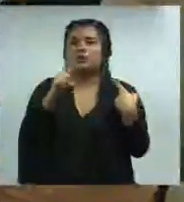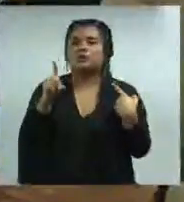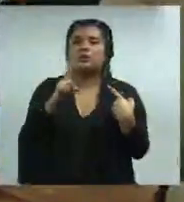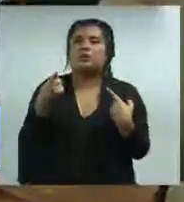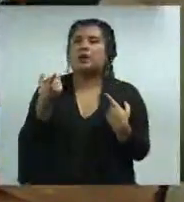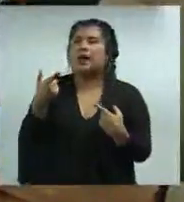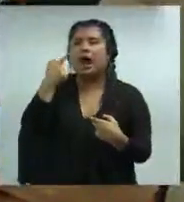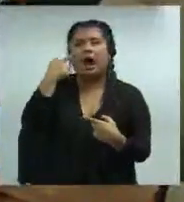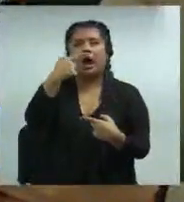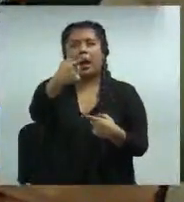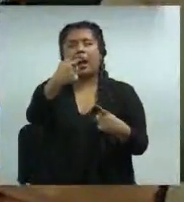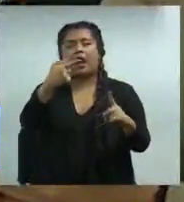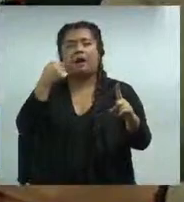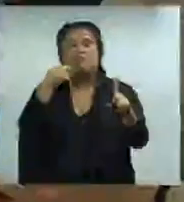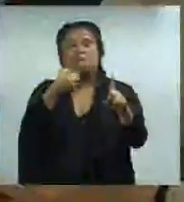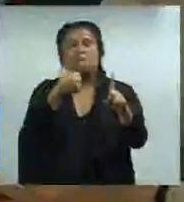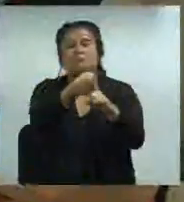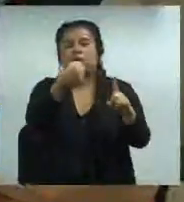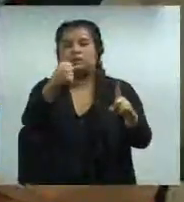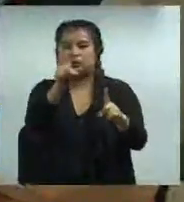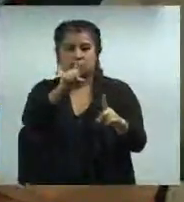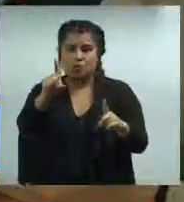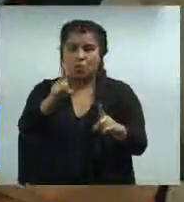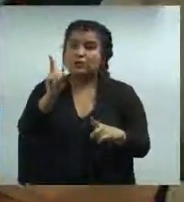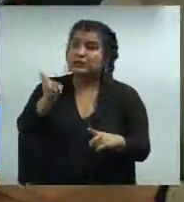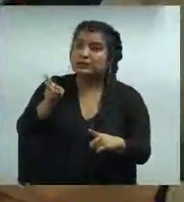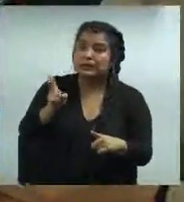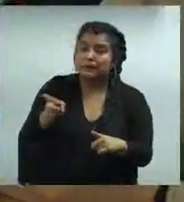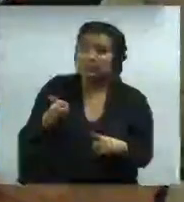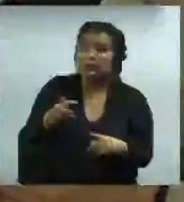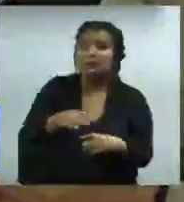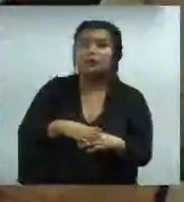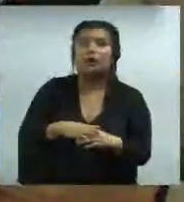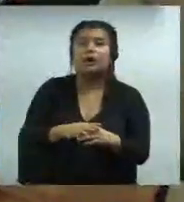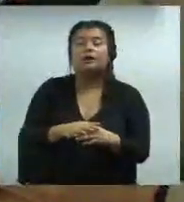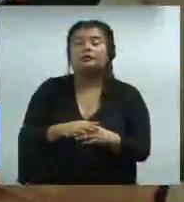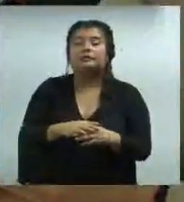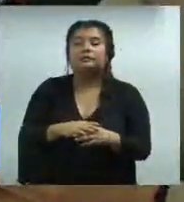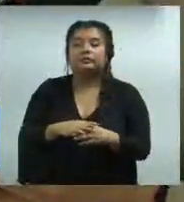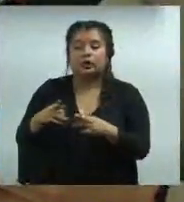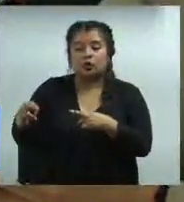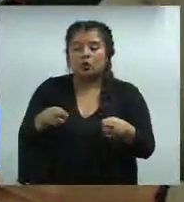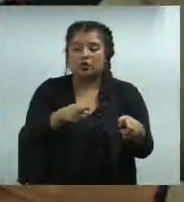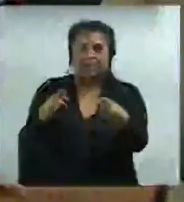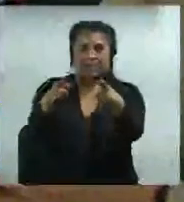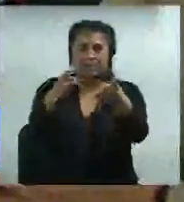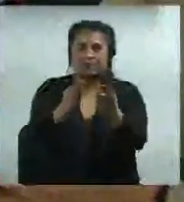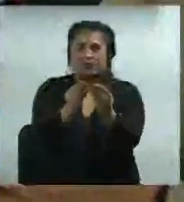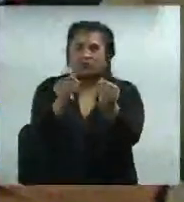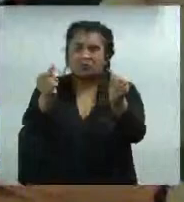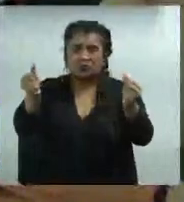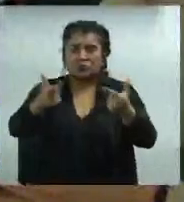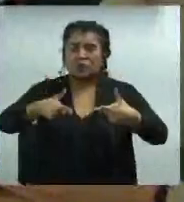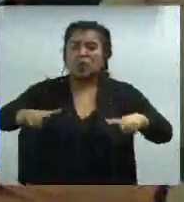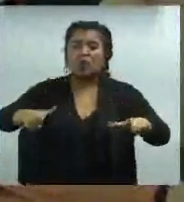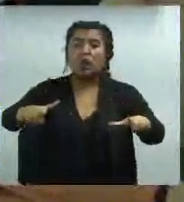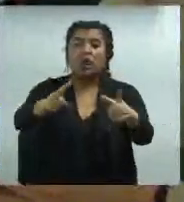casualidad, pero que también está afectando seriamente. La contaminación de nuestros ríos y lagos, pude ver